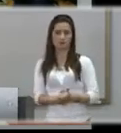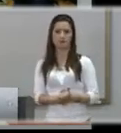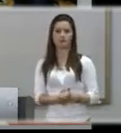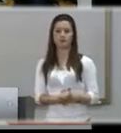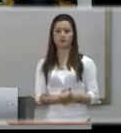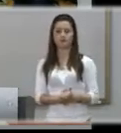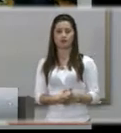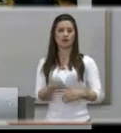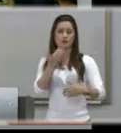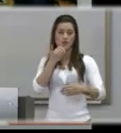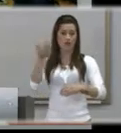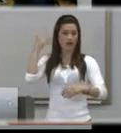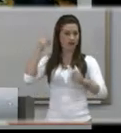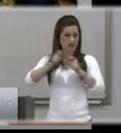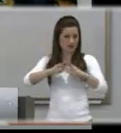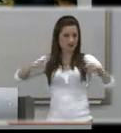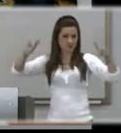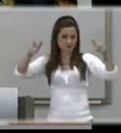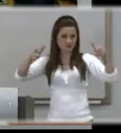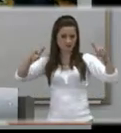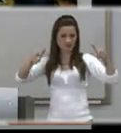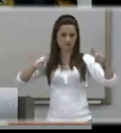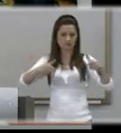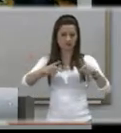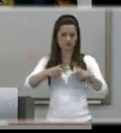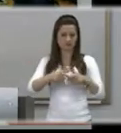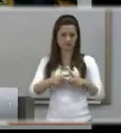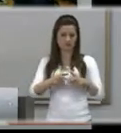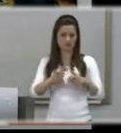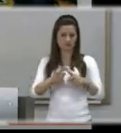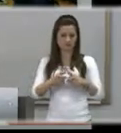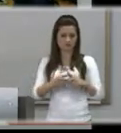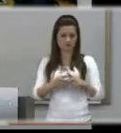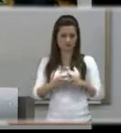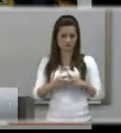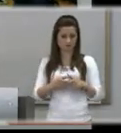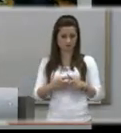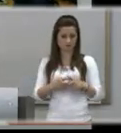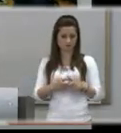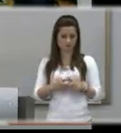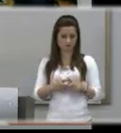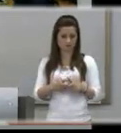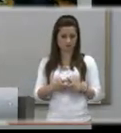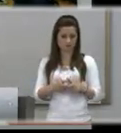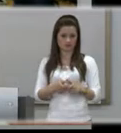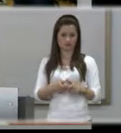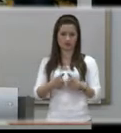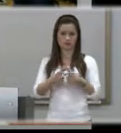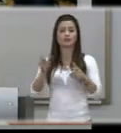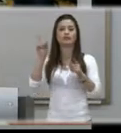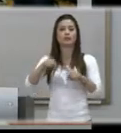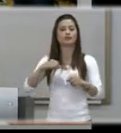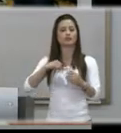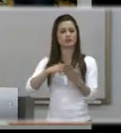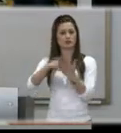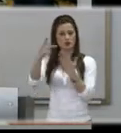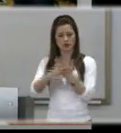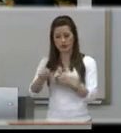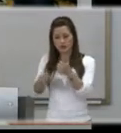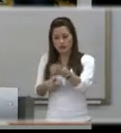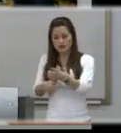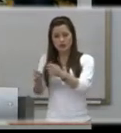la Corte en el tema de víctimas con discapacidad y capacidad jurídica. Tenemos un proyecto de asesoría a personas con